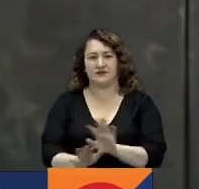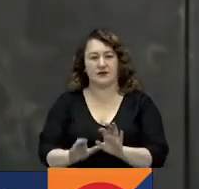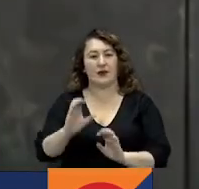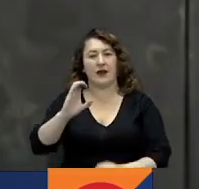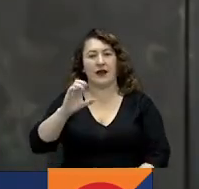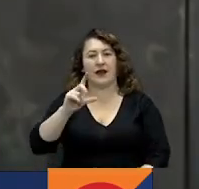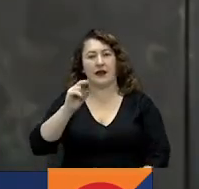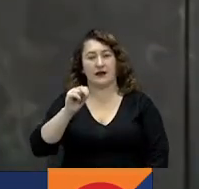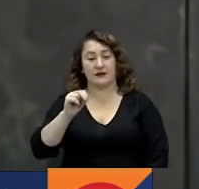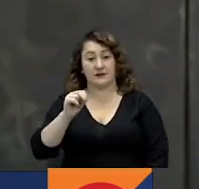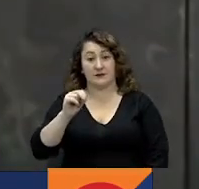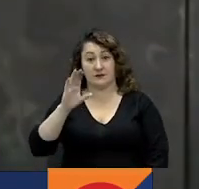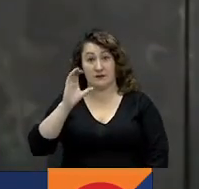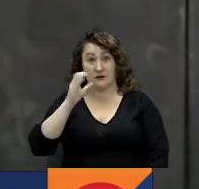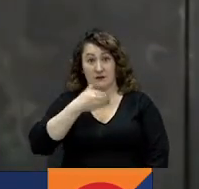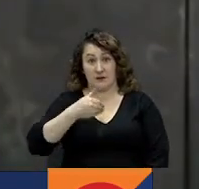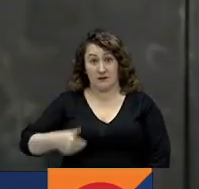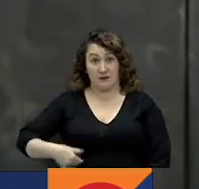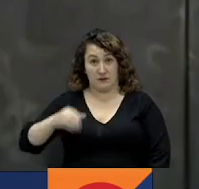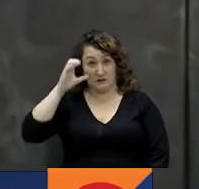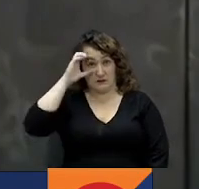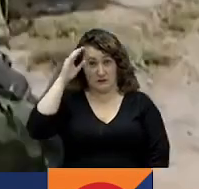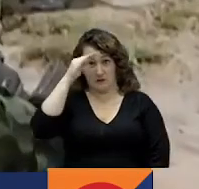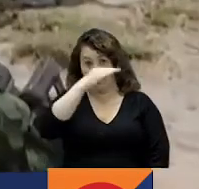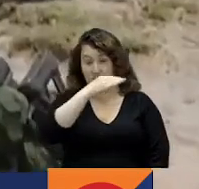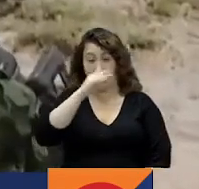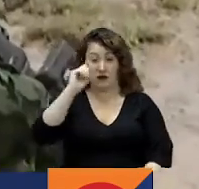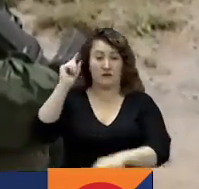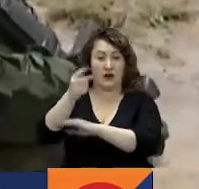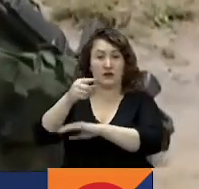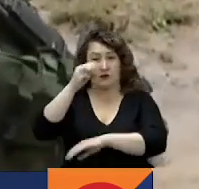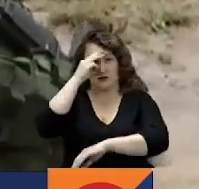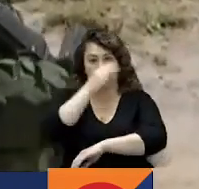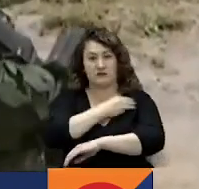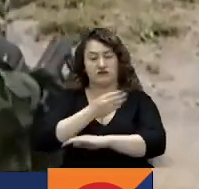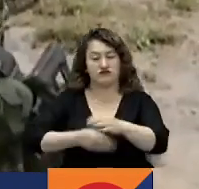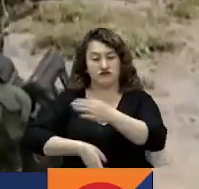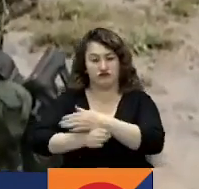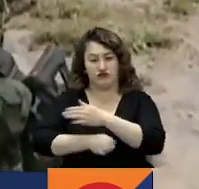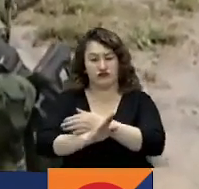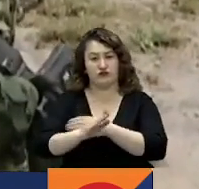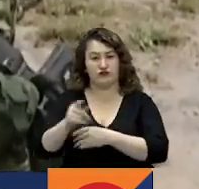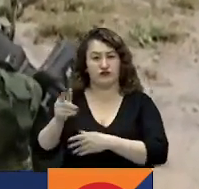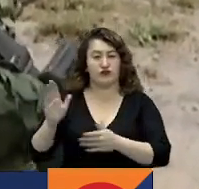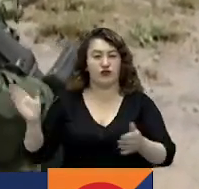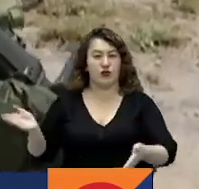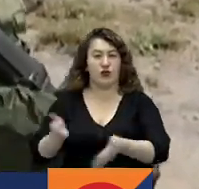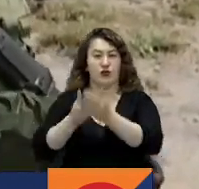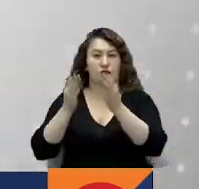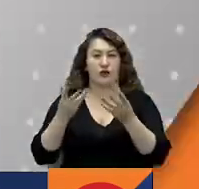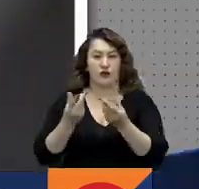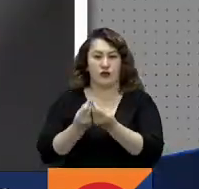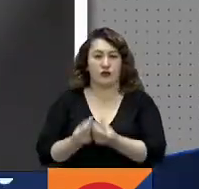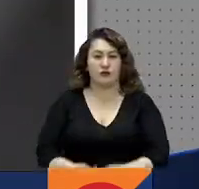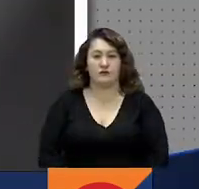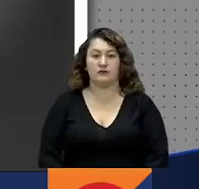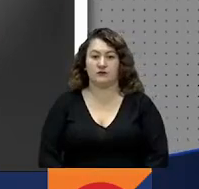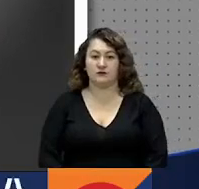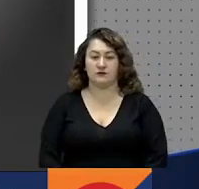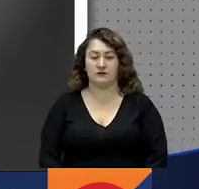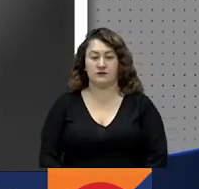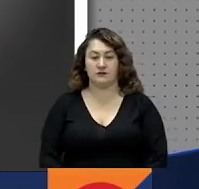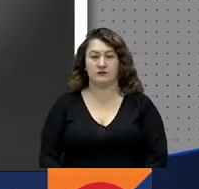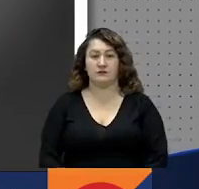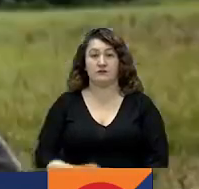de la República, Gustavo Petro, ordenó a la fuerza pública reactivar las operaciones militares contra ese grupo armado.